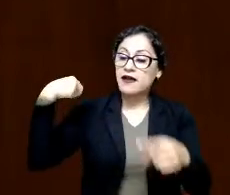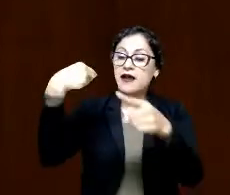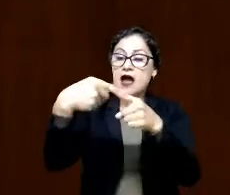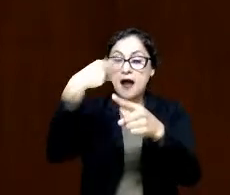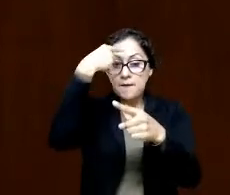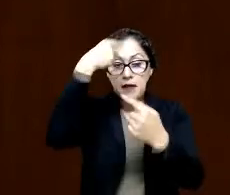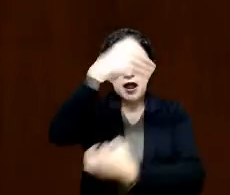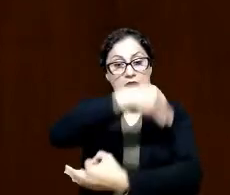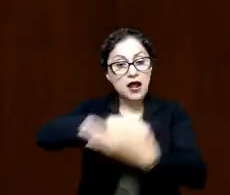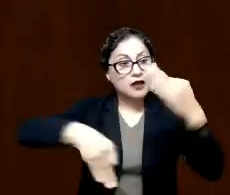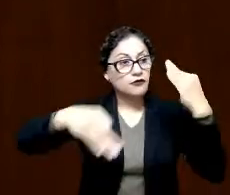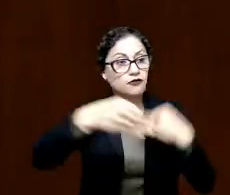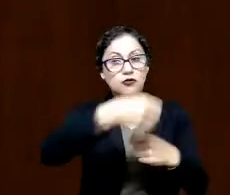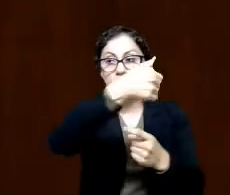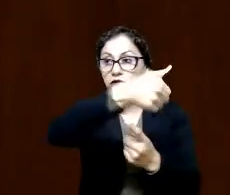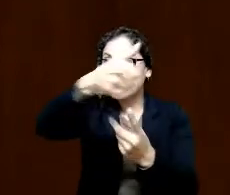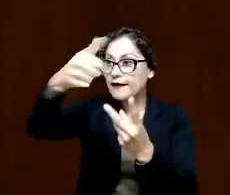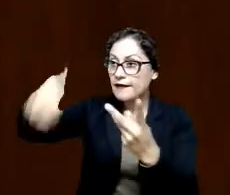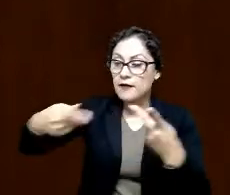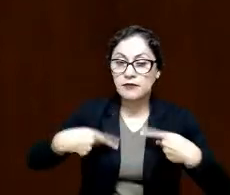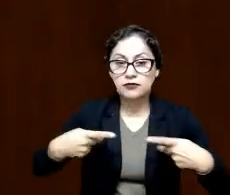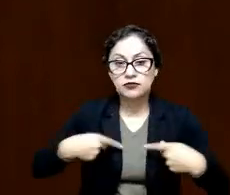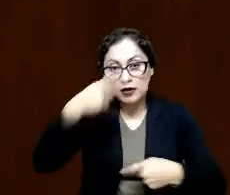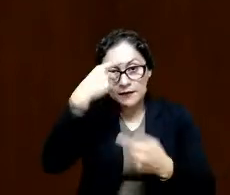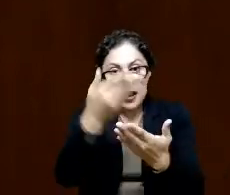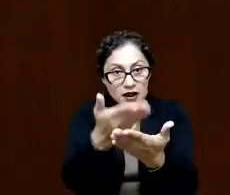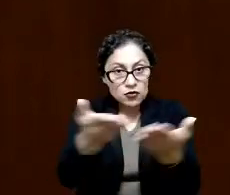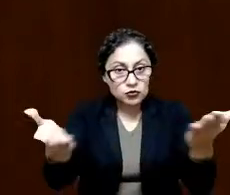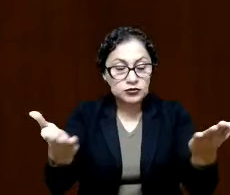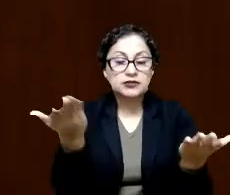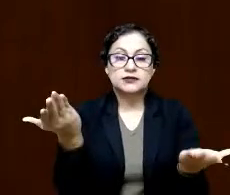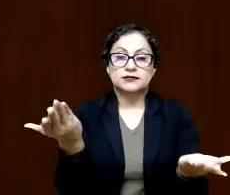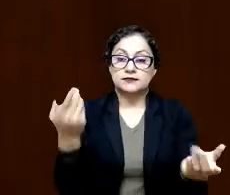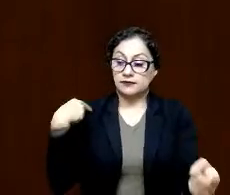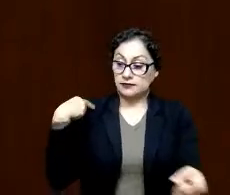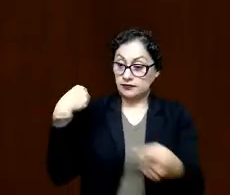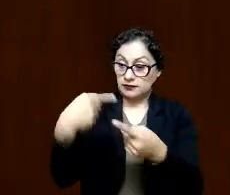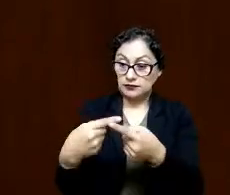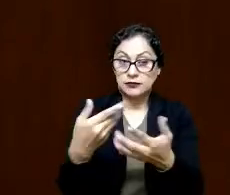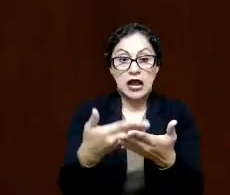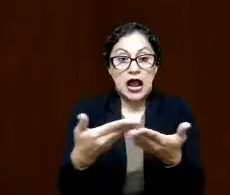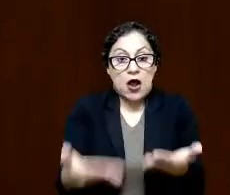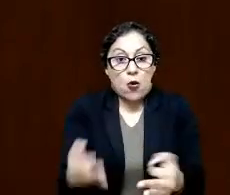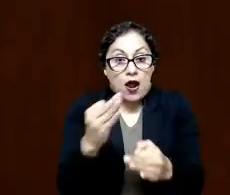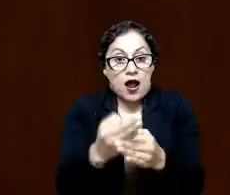cada una de estas personas, de ustedes, compañeros, que hasta hoy estamos asumiendo con